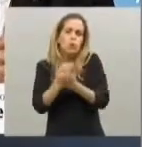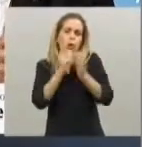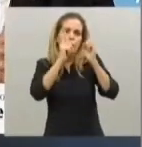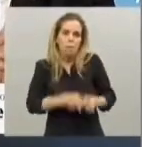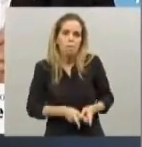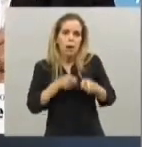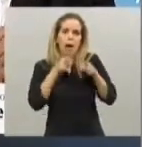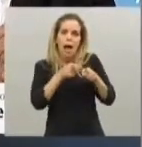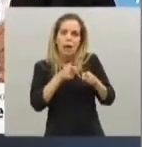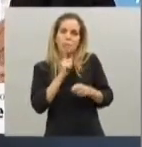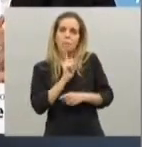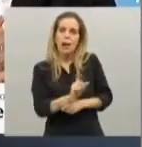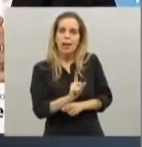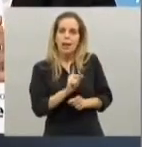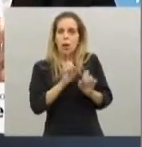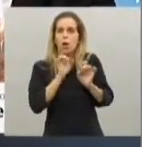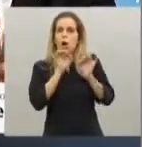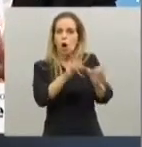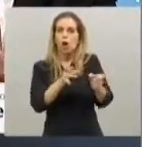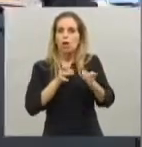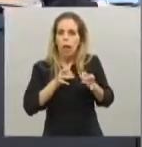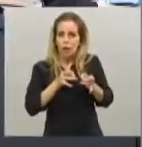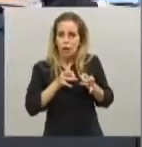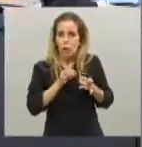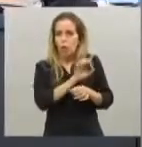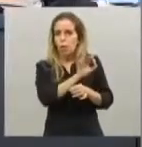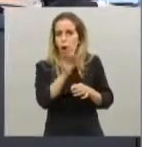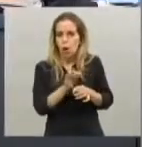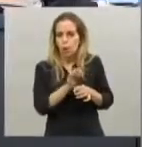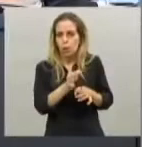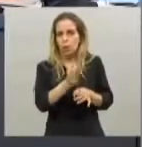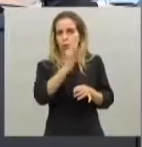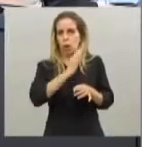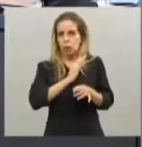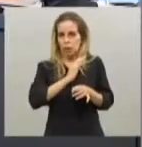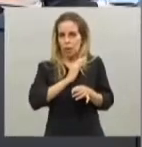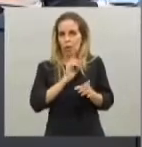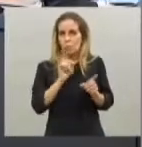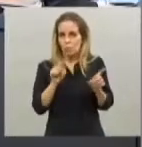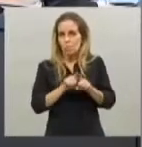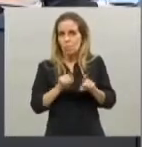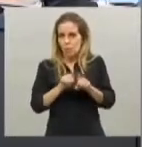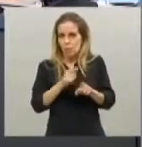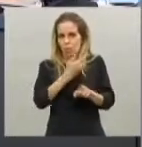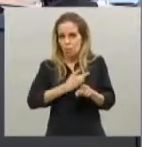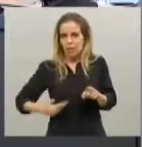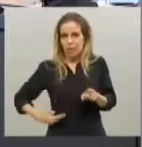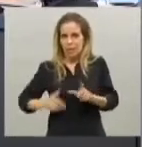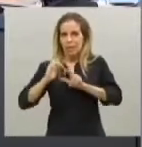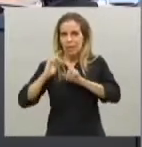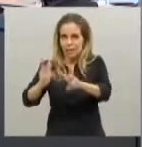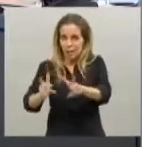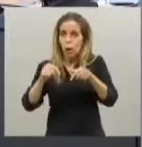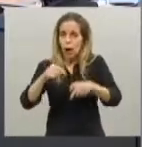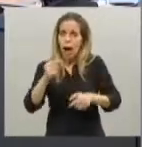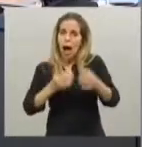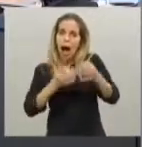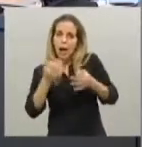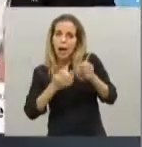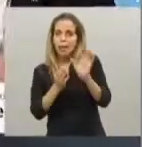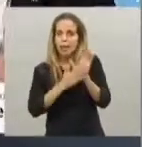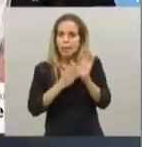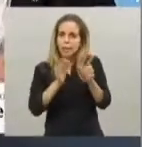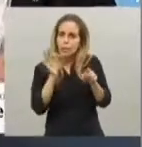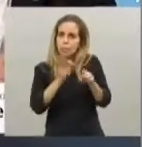cuestión del saludo con el beso también, el asado. Entonces, la sociedad en su conjunto no solamente tiene el tema de la enfermedad, la economía,